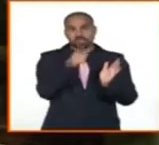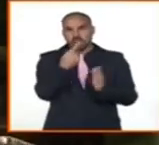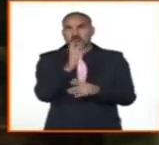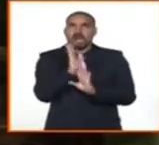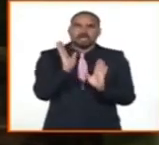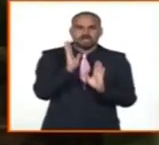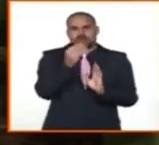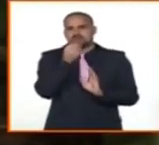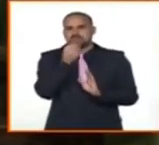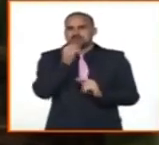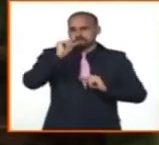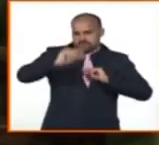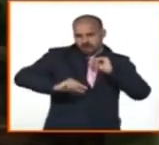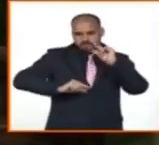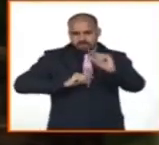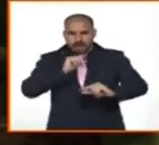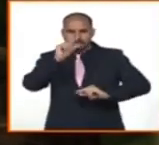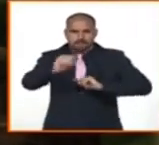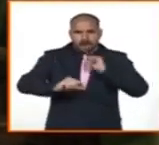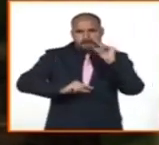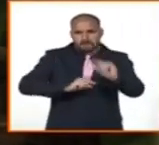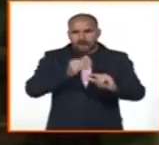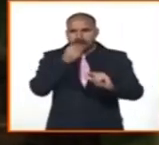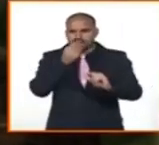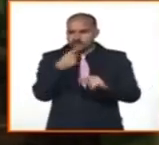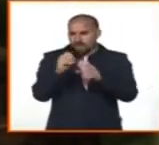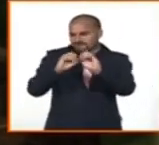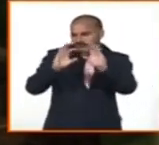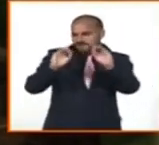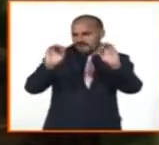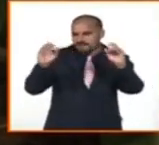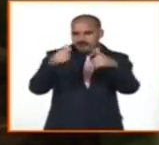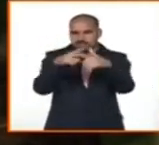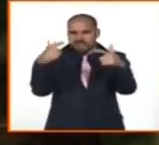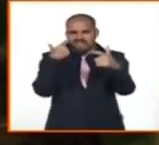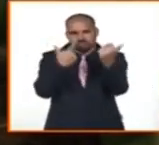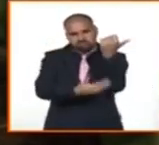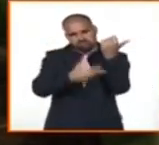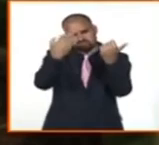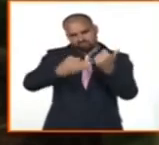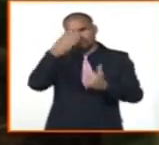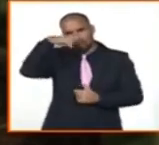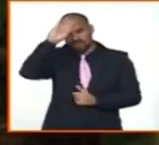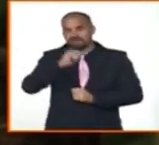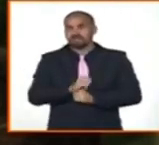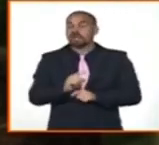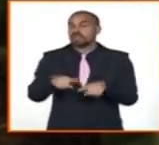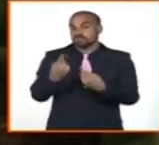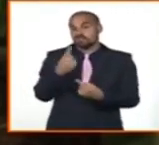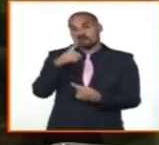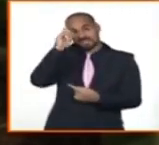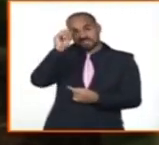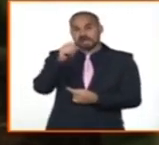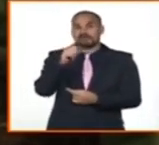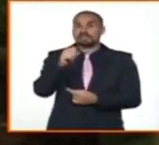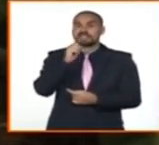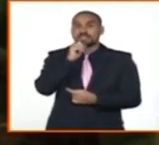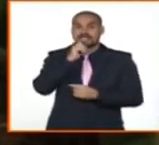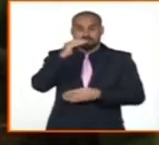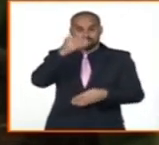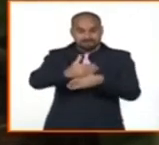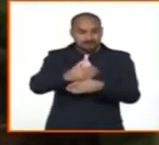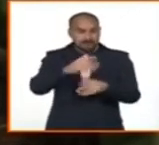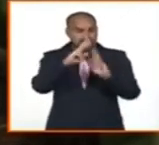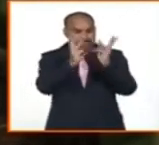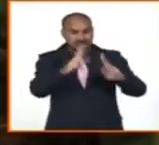empezar a contrarrestarlo, pero es verdad que me preocupa porque las preocupaciones del bloqueo reales que tienen sobre los cuerpos limitan el poder